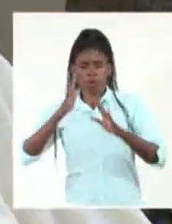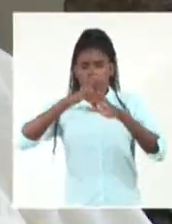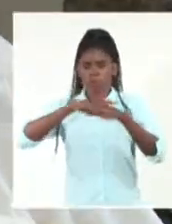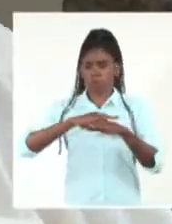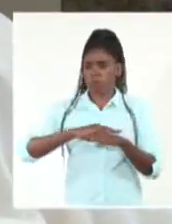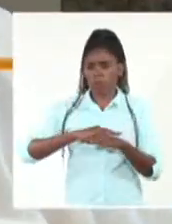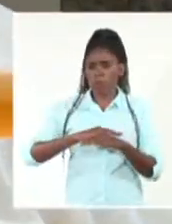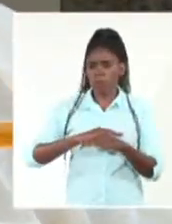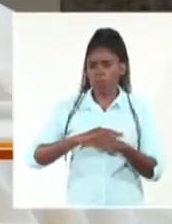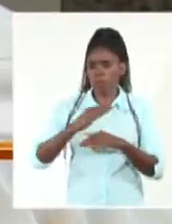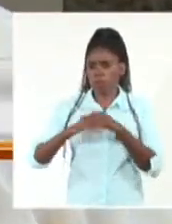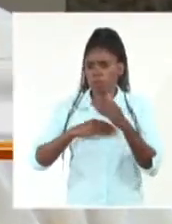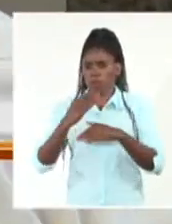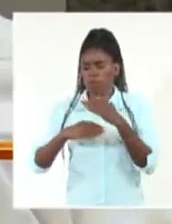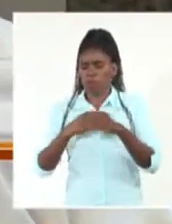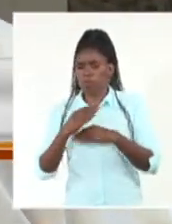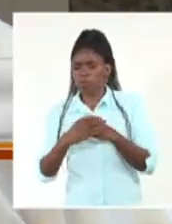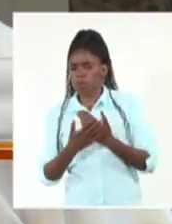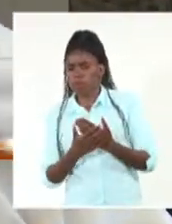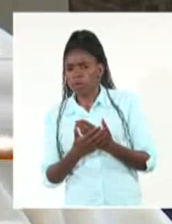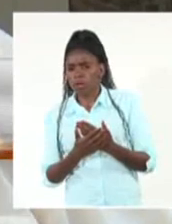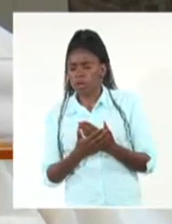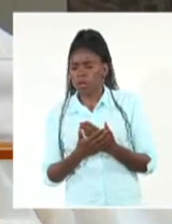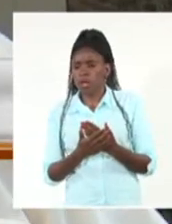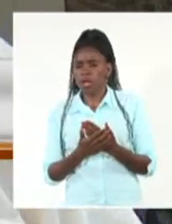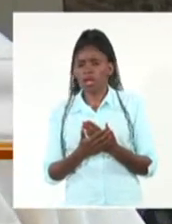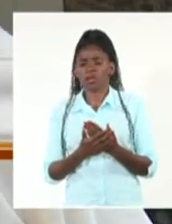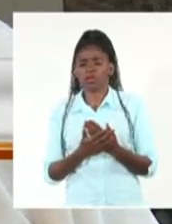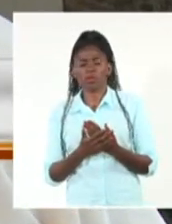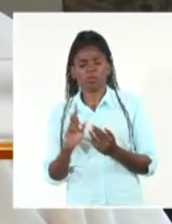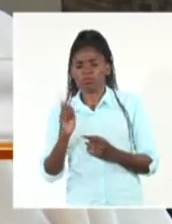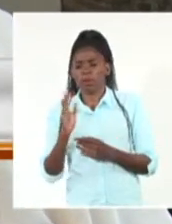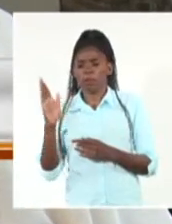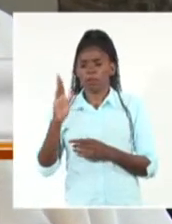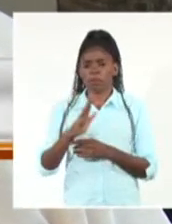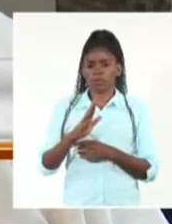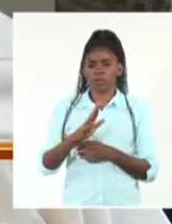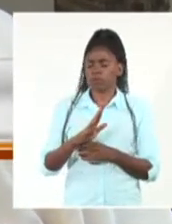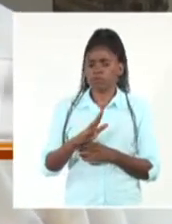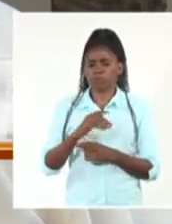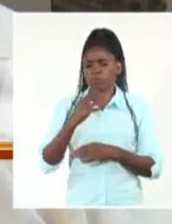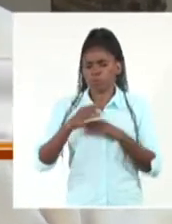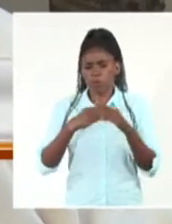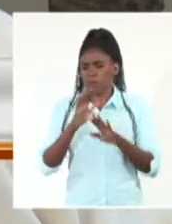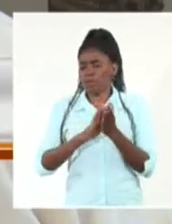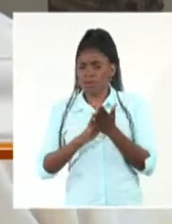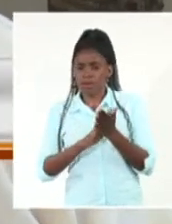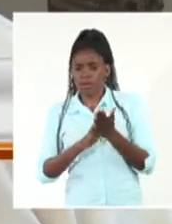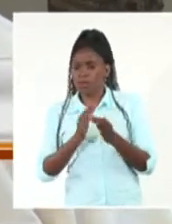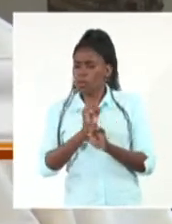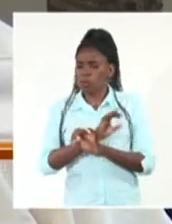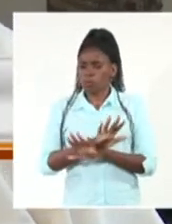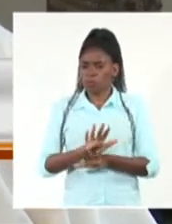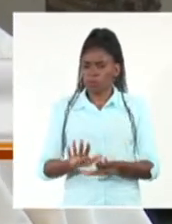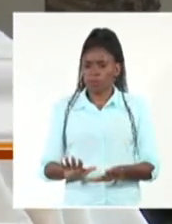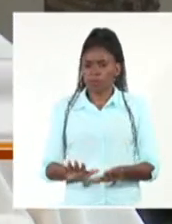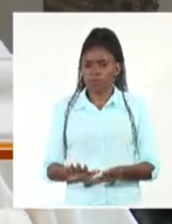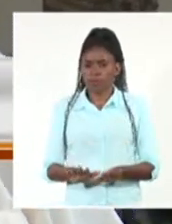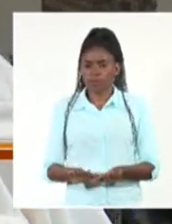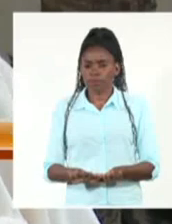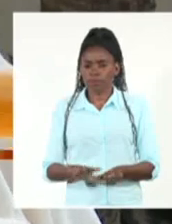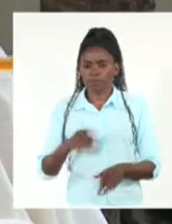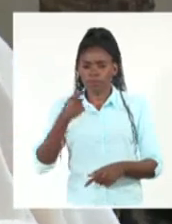ninguna cuestión que obligue a nadie a venir, ni fiscalización normal,